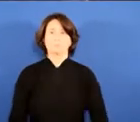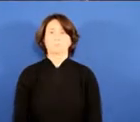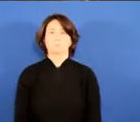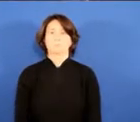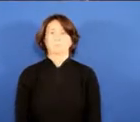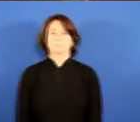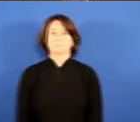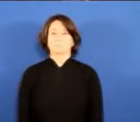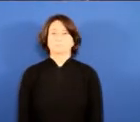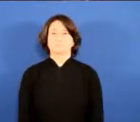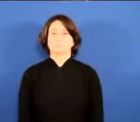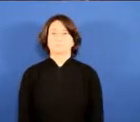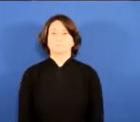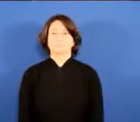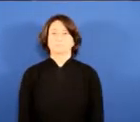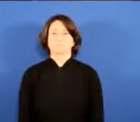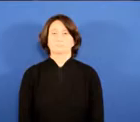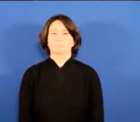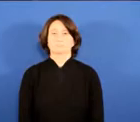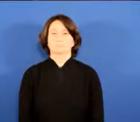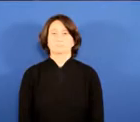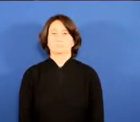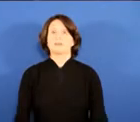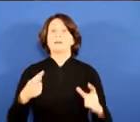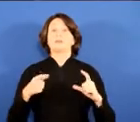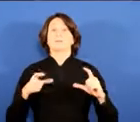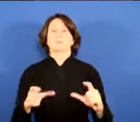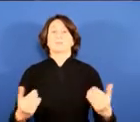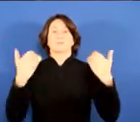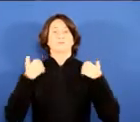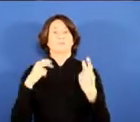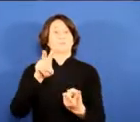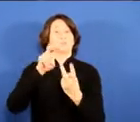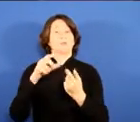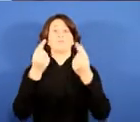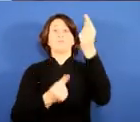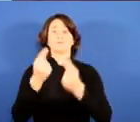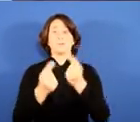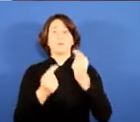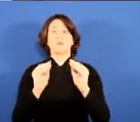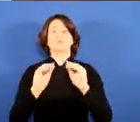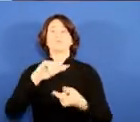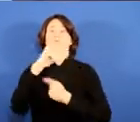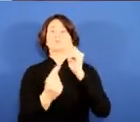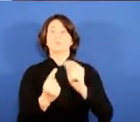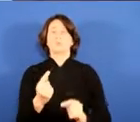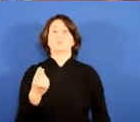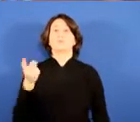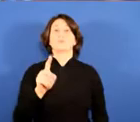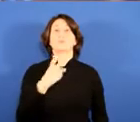y estabilidad presupuestaria sin aumento del endeudamiento. Iruarrizaga ha adelantado asimismo que el Departamento Foral de